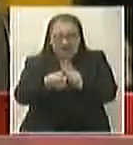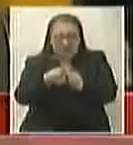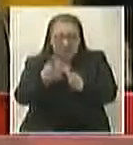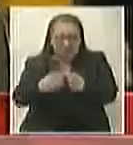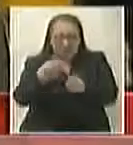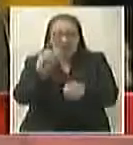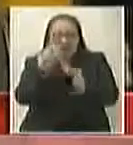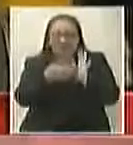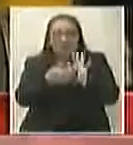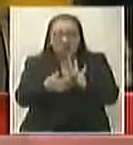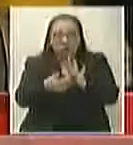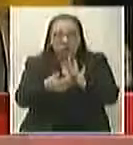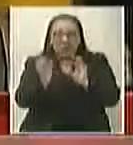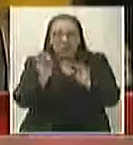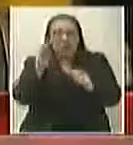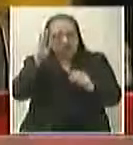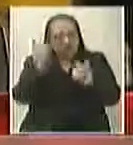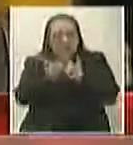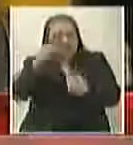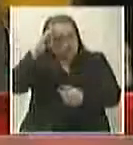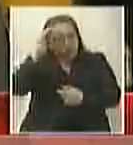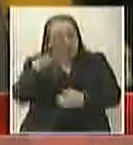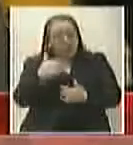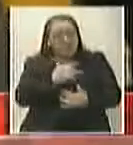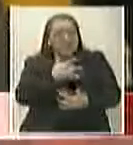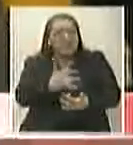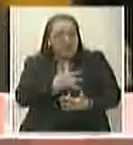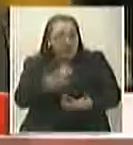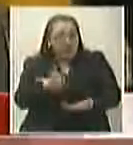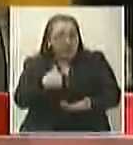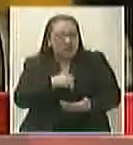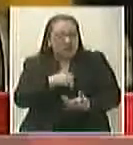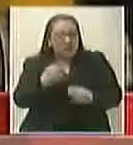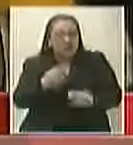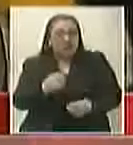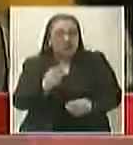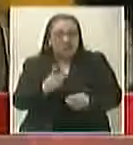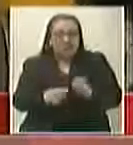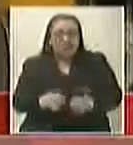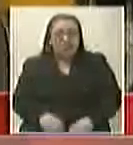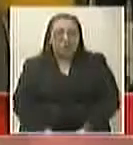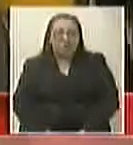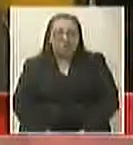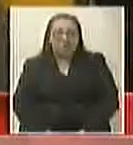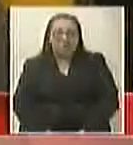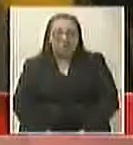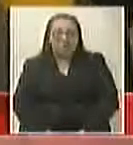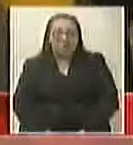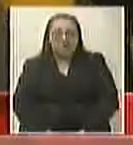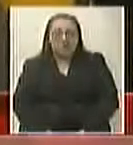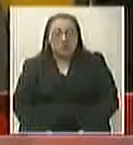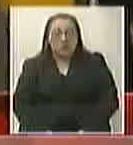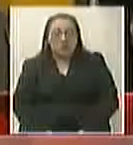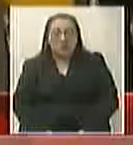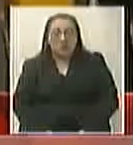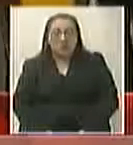realmente se note y que los mismas Fuerzas Armadas y policiales sientan. Y nosotros como ciudadanos de pie, como congresistas y la persona que nos